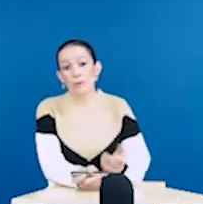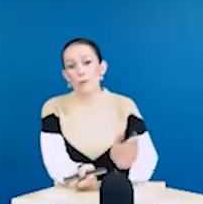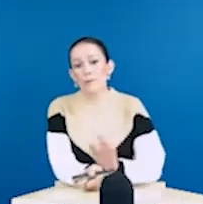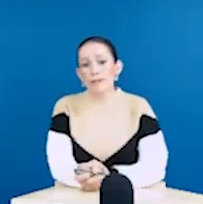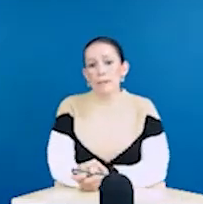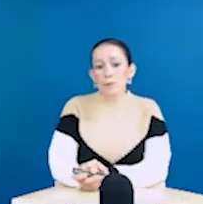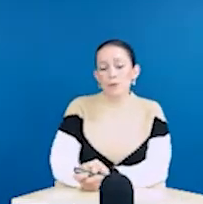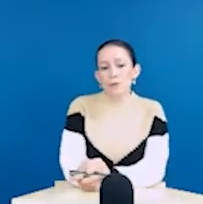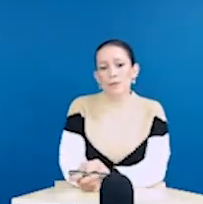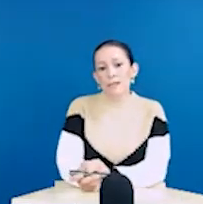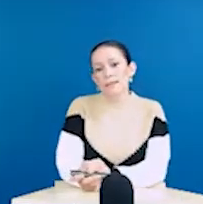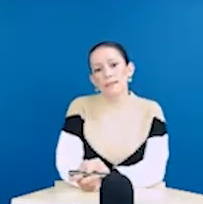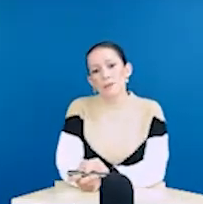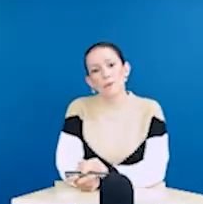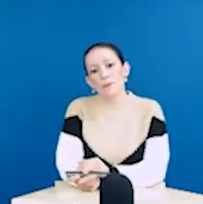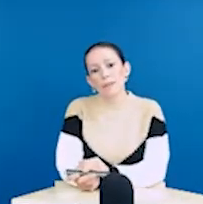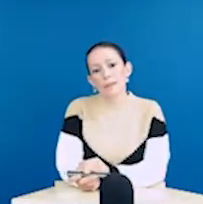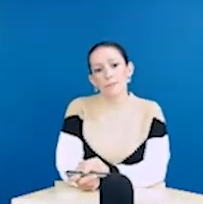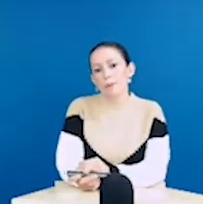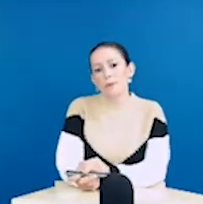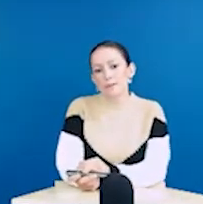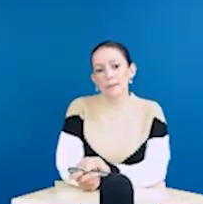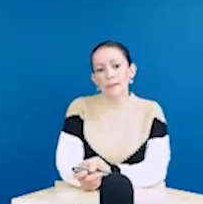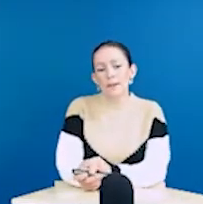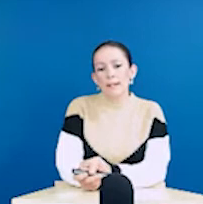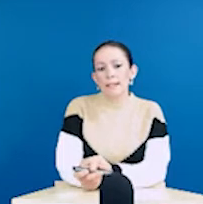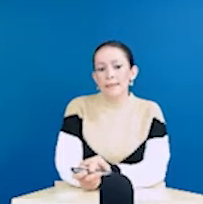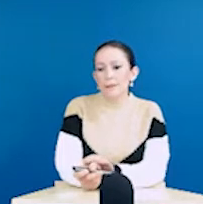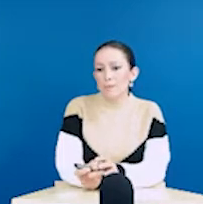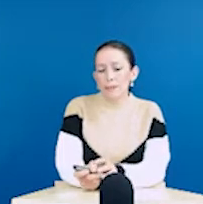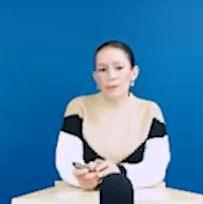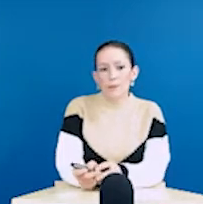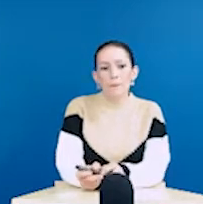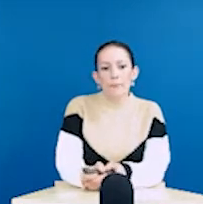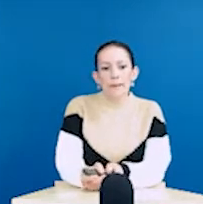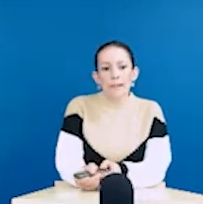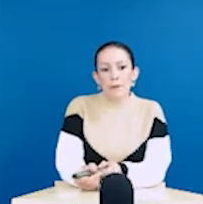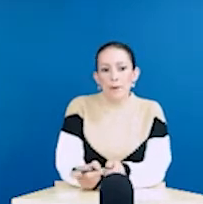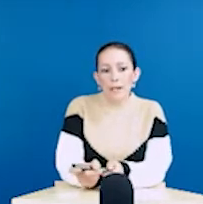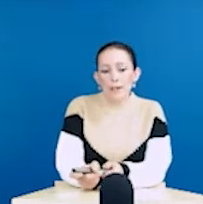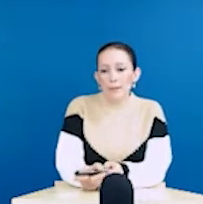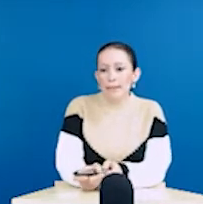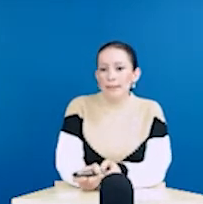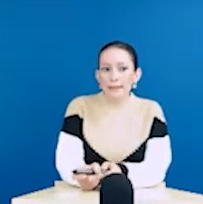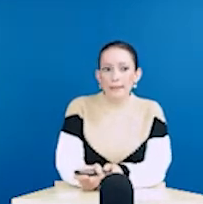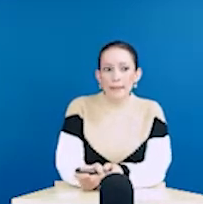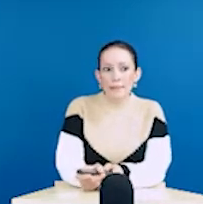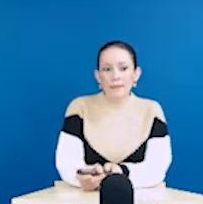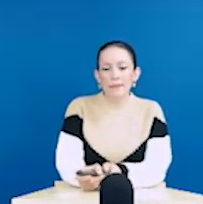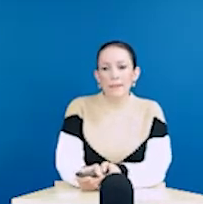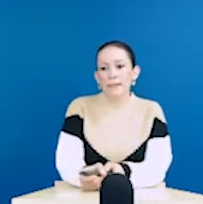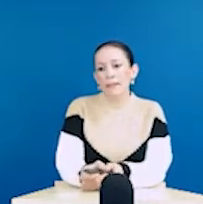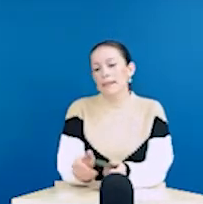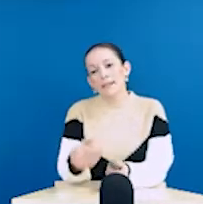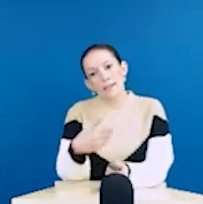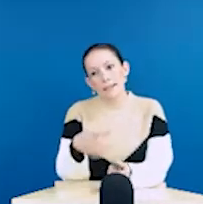en estos. Obviamente hay muchos otros cánceres como el cáncer de próstata, el de estómago, el de ovario, el de cáncer de